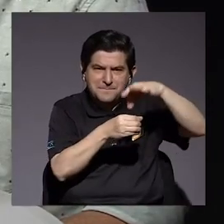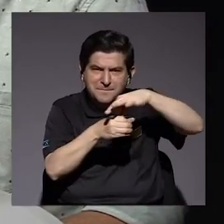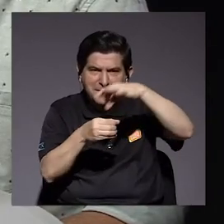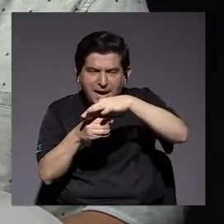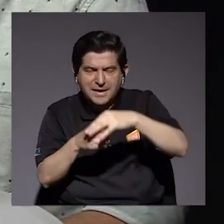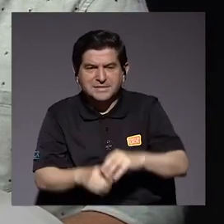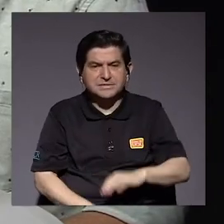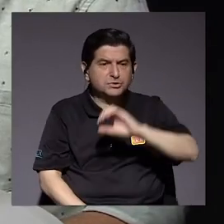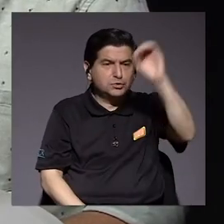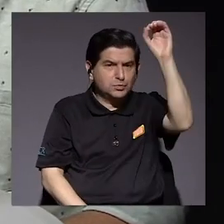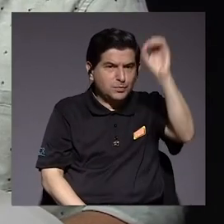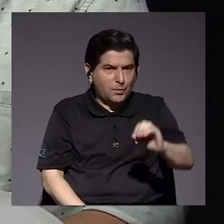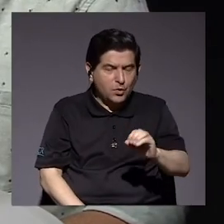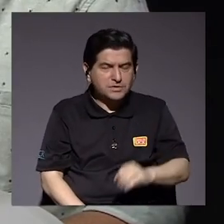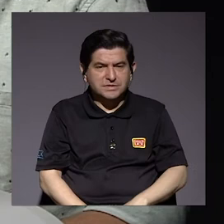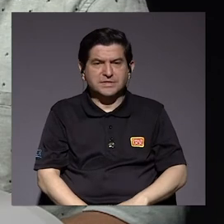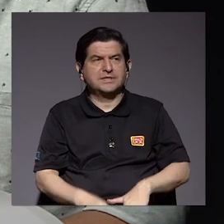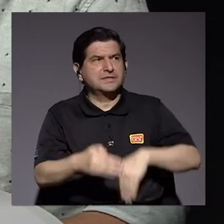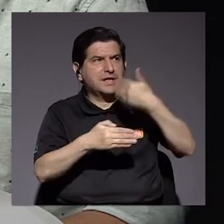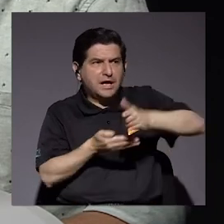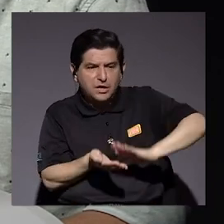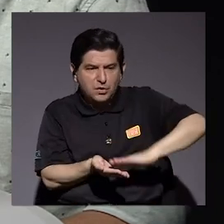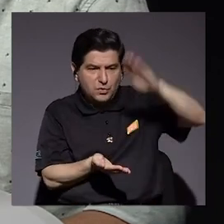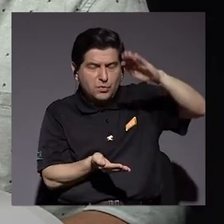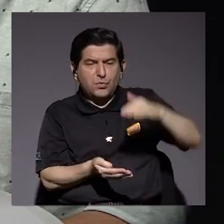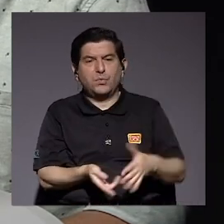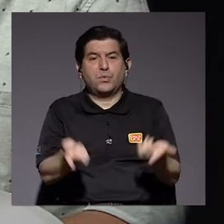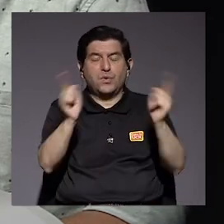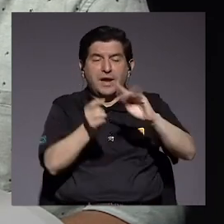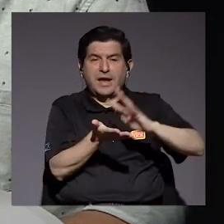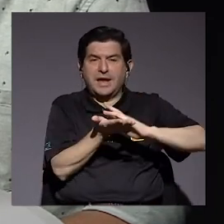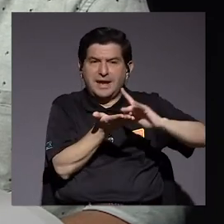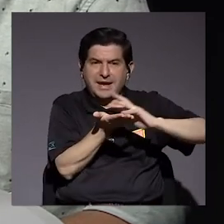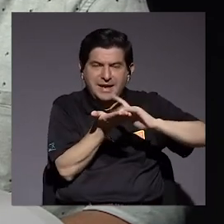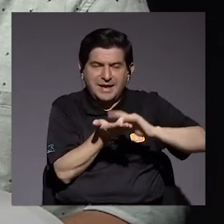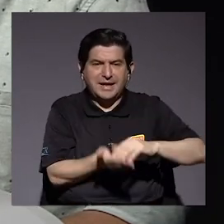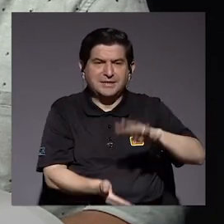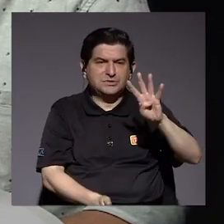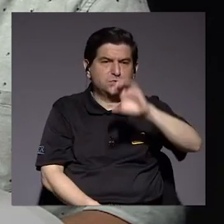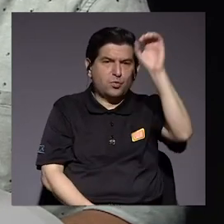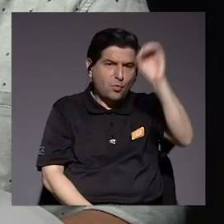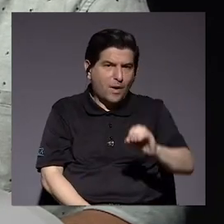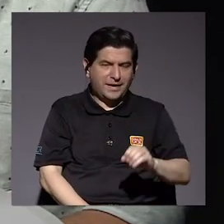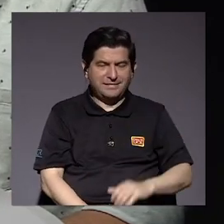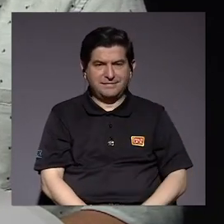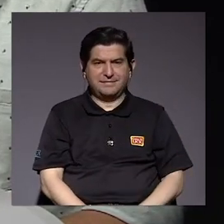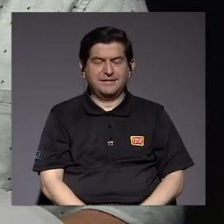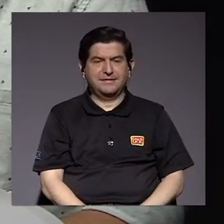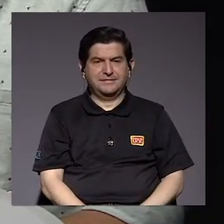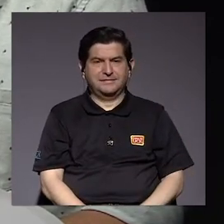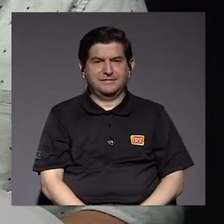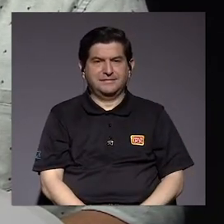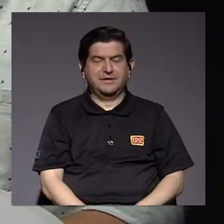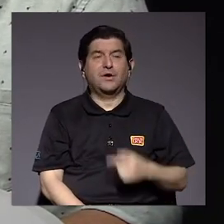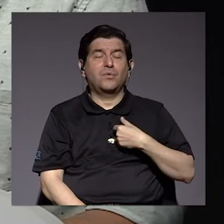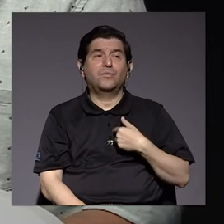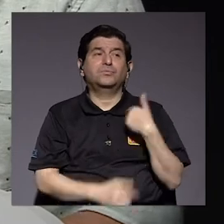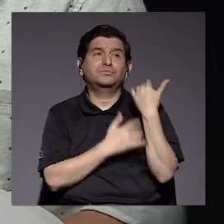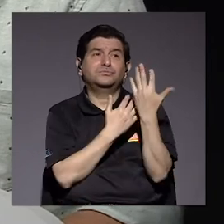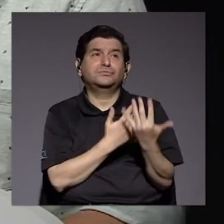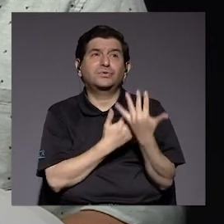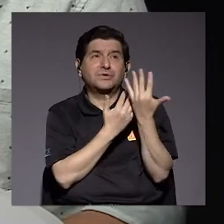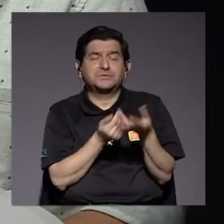agricultores y que ese porcentaje en algún momento suba? Porque en el caso del arroz, por ejemplo, es de un 40%. Sí, uno aspiraría